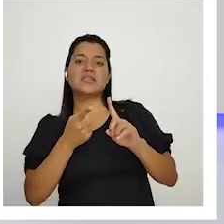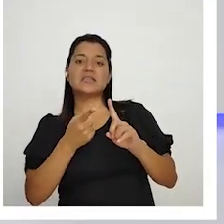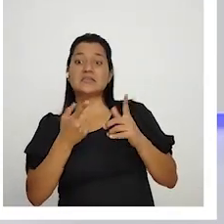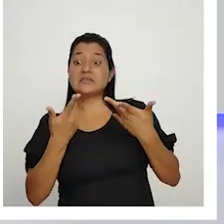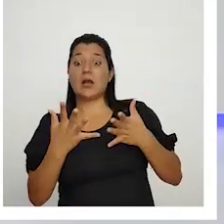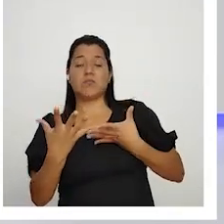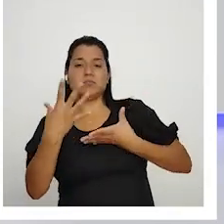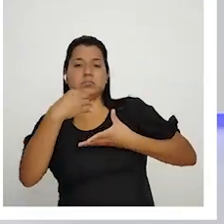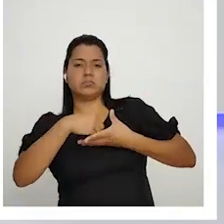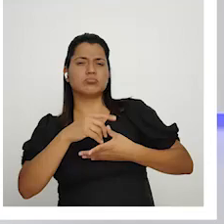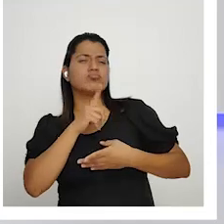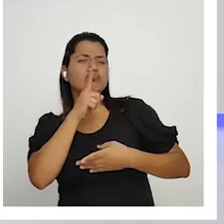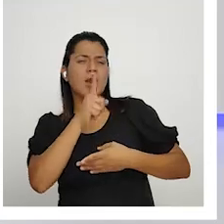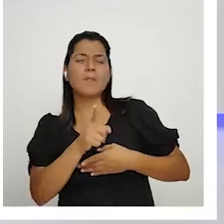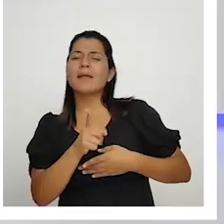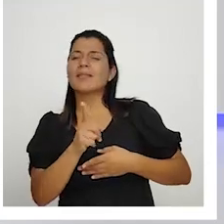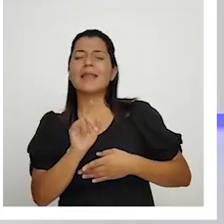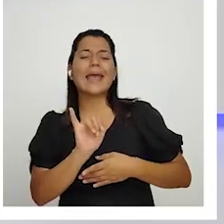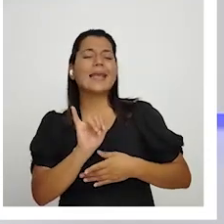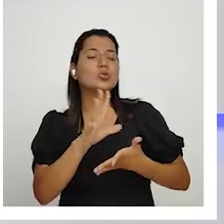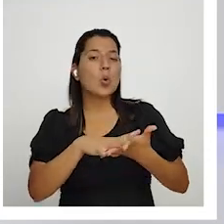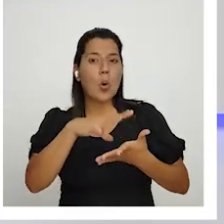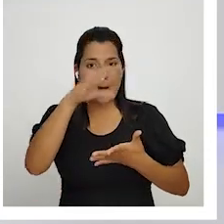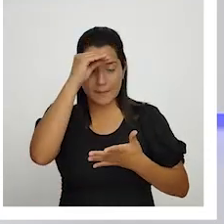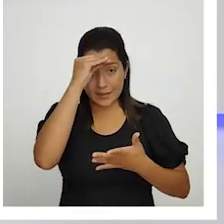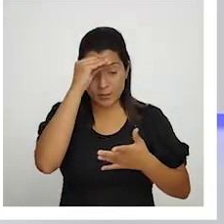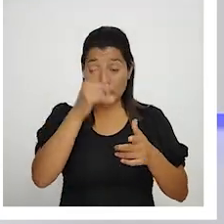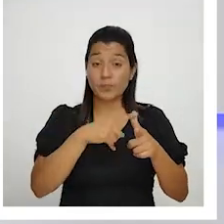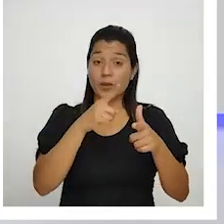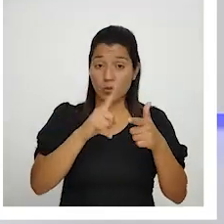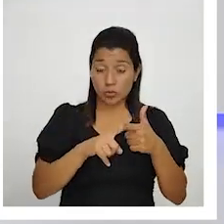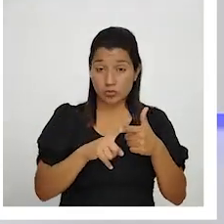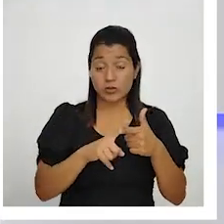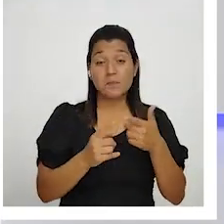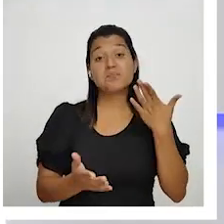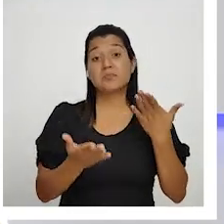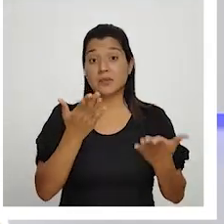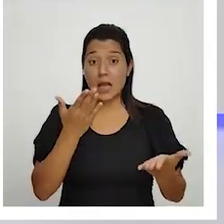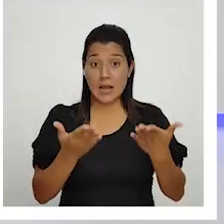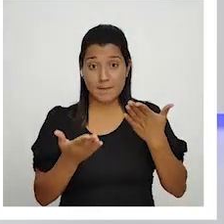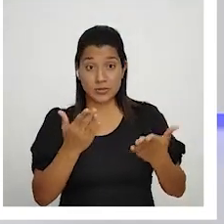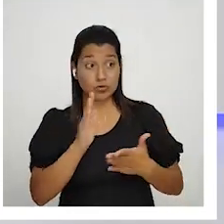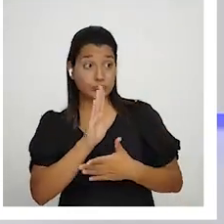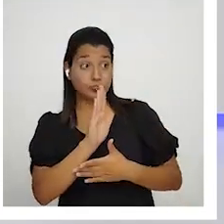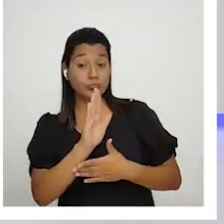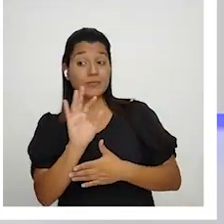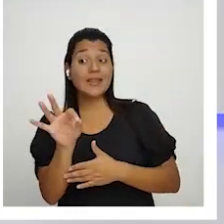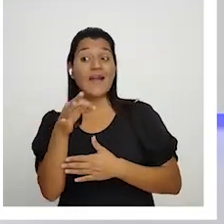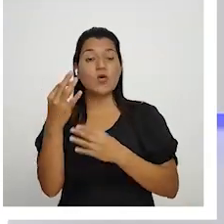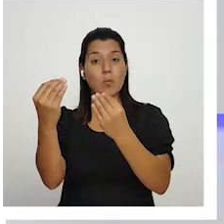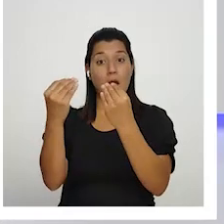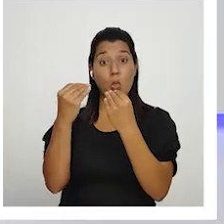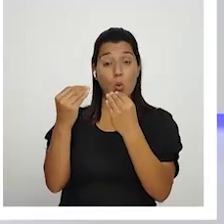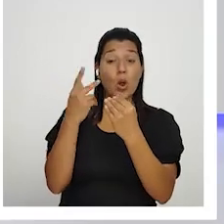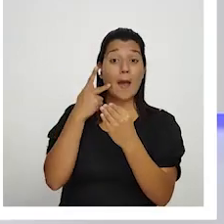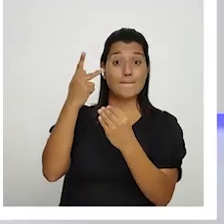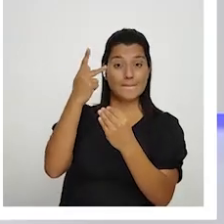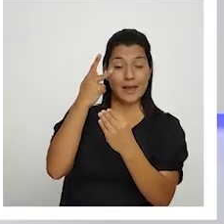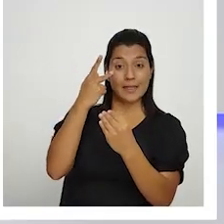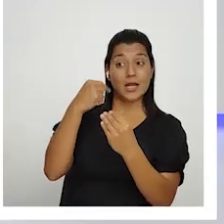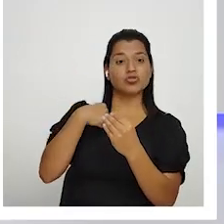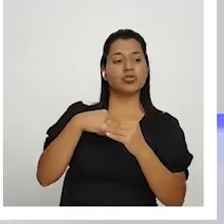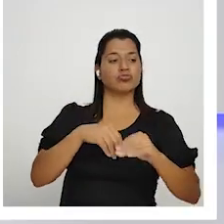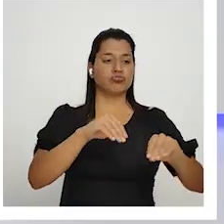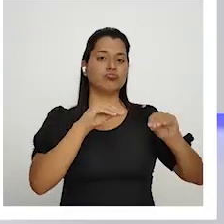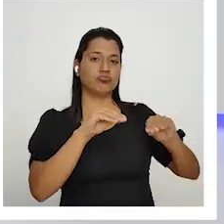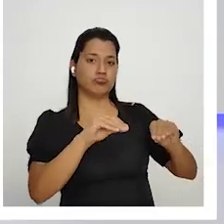en el que has estado, ¿verdad? Entonces, muy probablemente la forma como tus papás te han educado, me educaron a mí, va a ser la forma en la que vamos a cuidar a nuestros